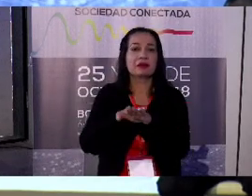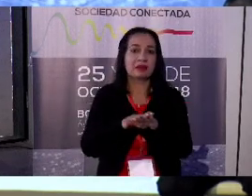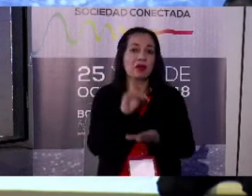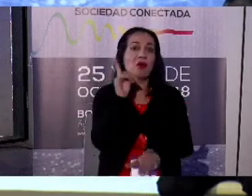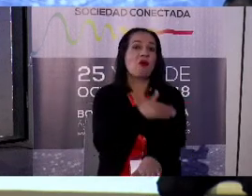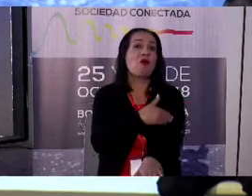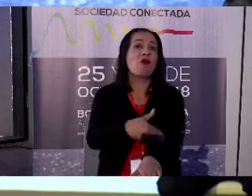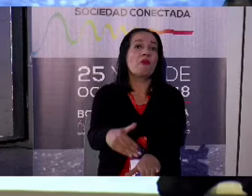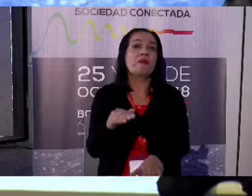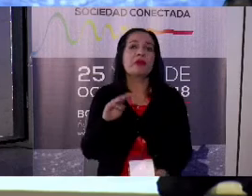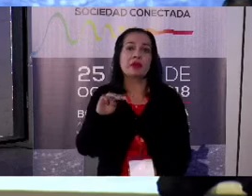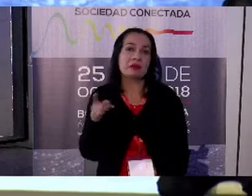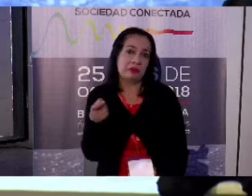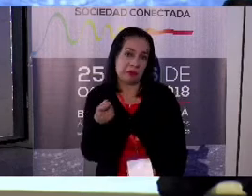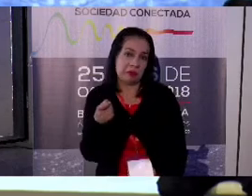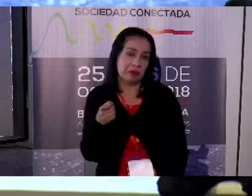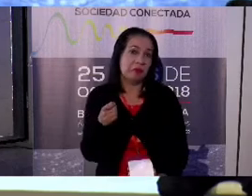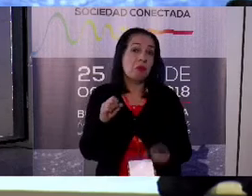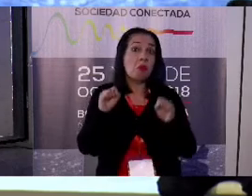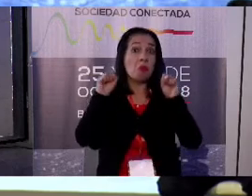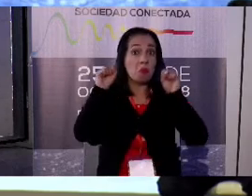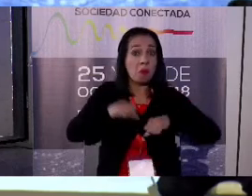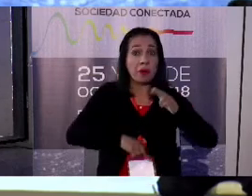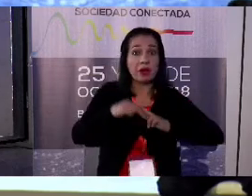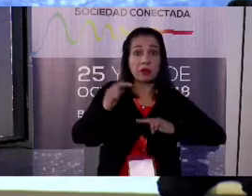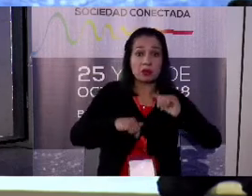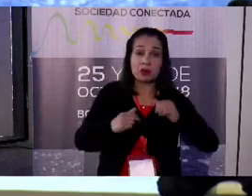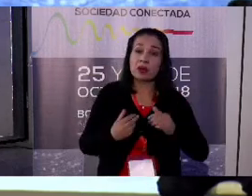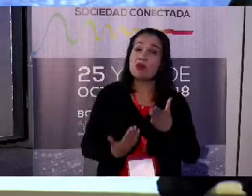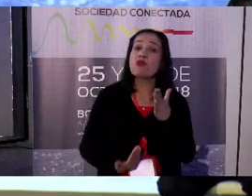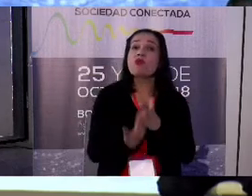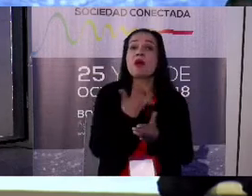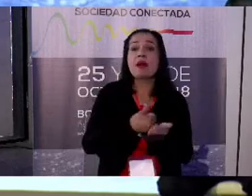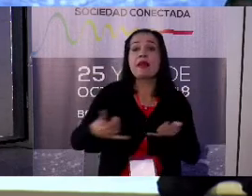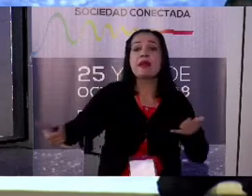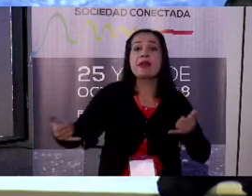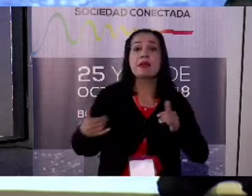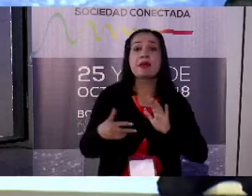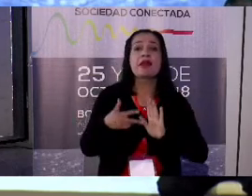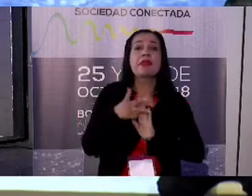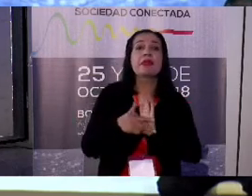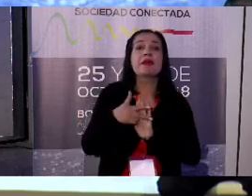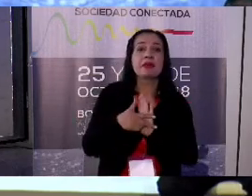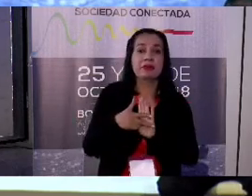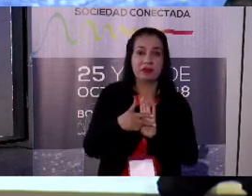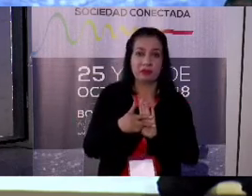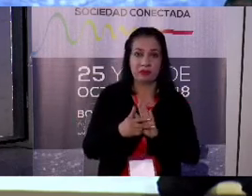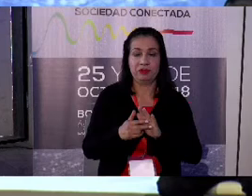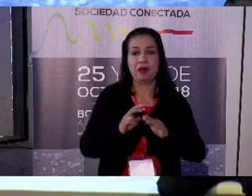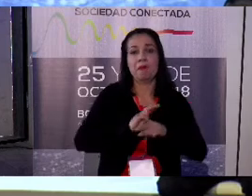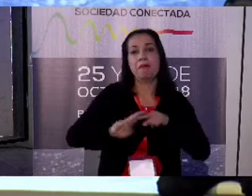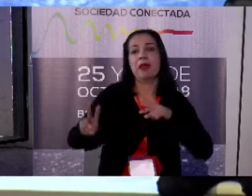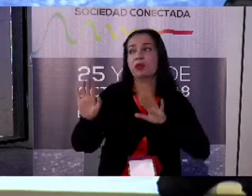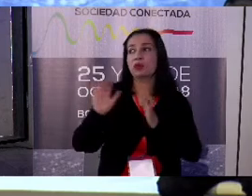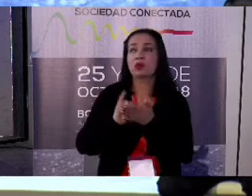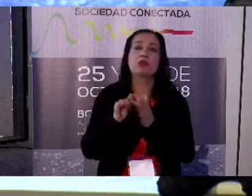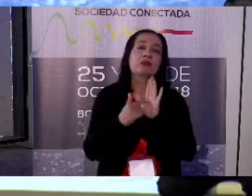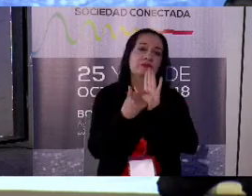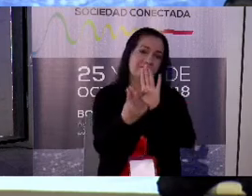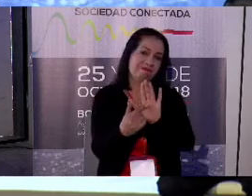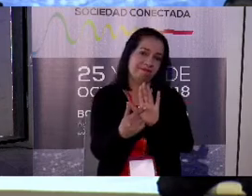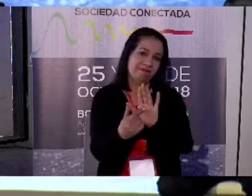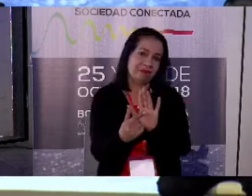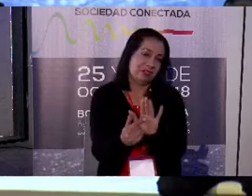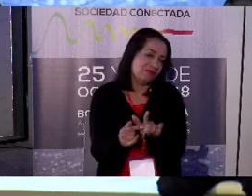construir una nueva línea de metro Y eso es lo que se vende pero para ustedes esto que son expertos